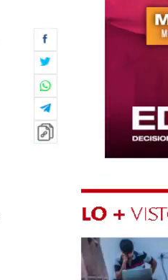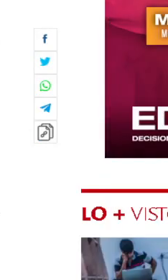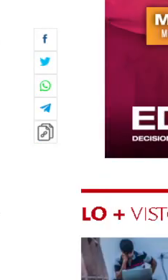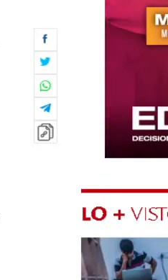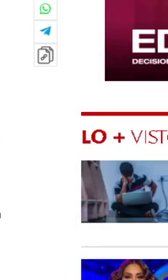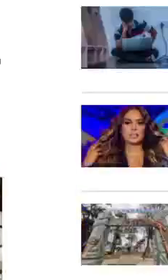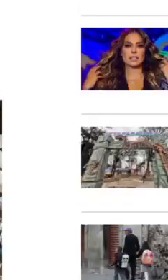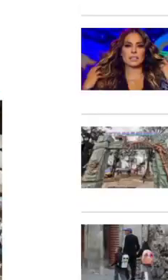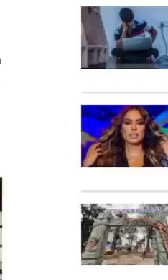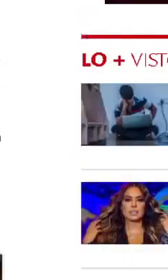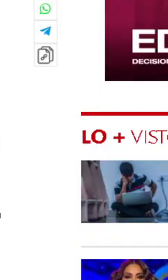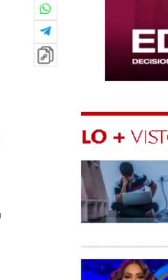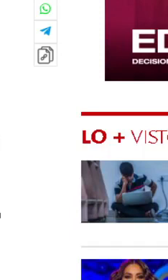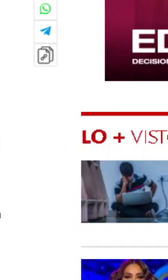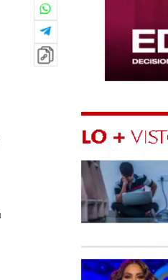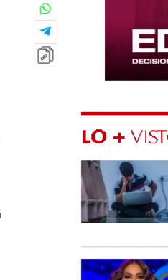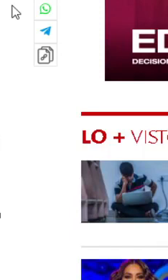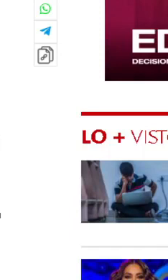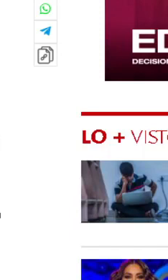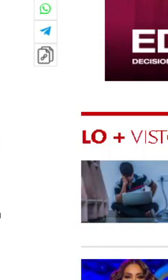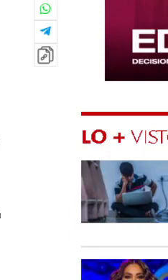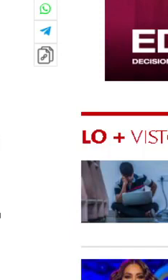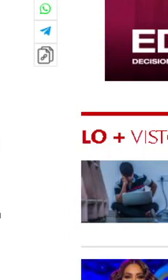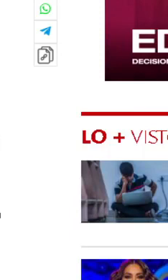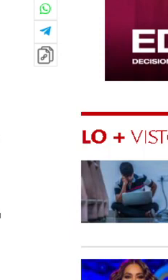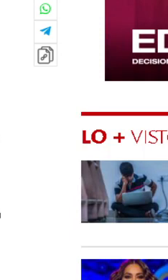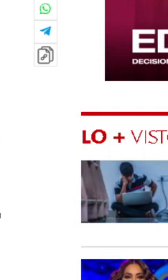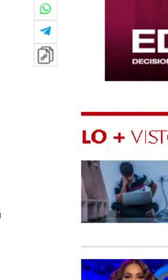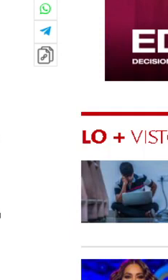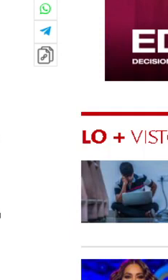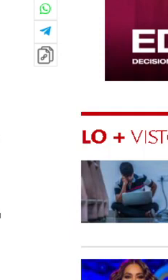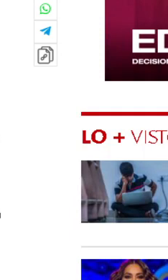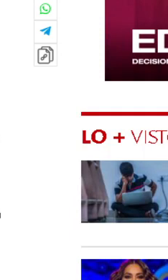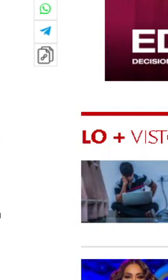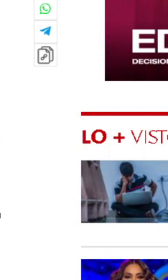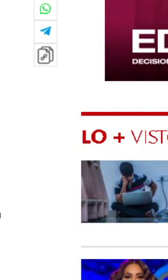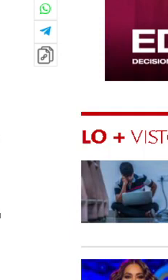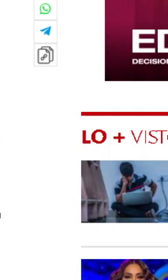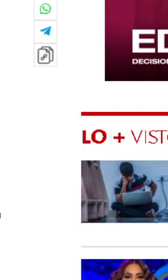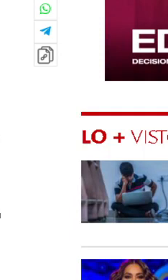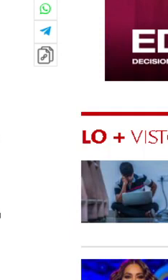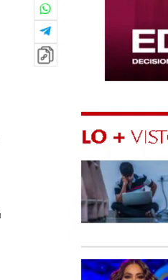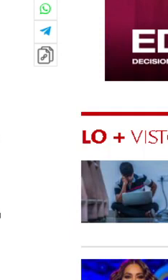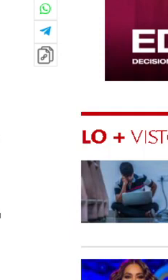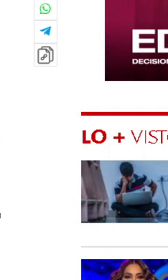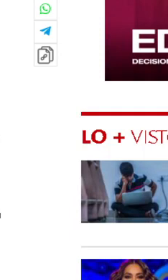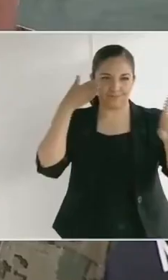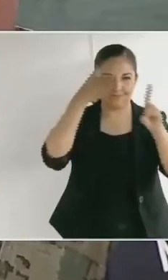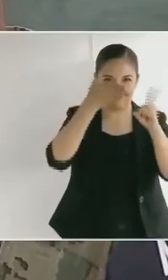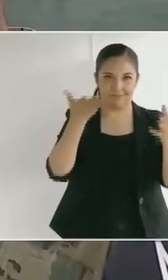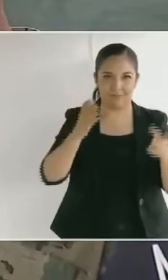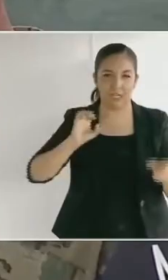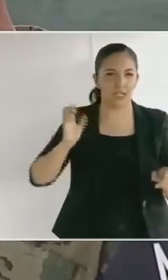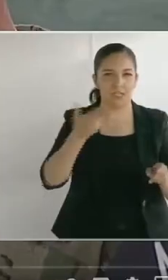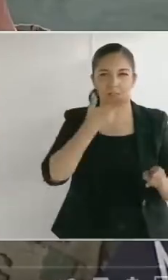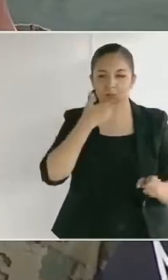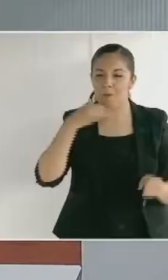estrategia o no conoce al presidente. El presidente Andrés Manuel López Obrador habló así,